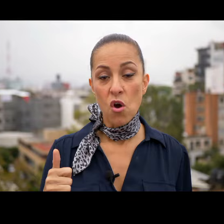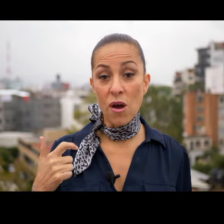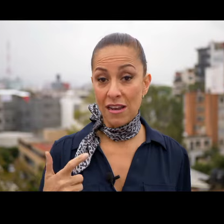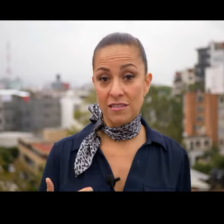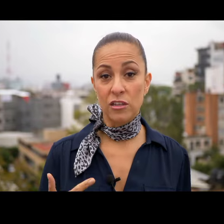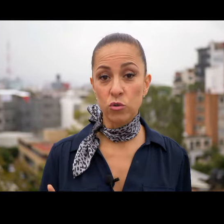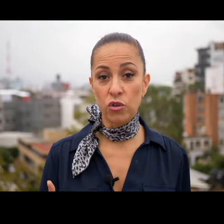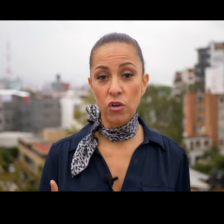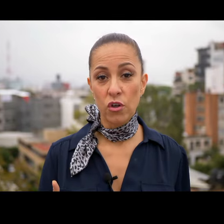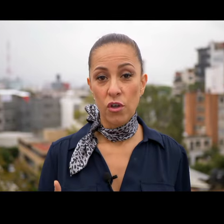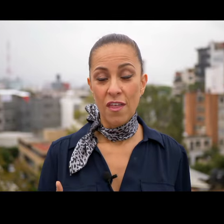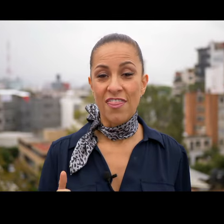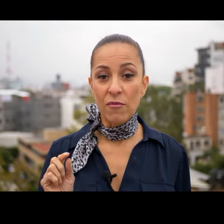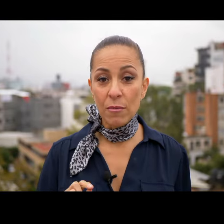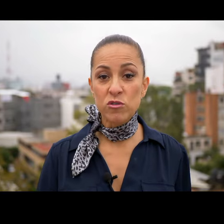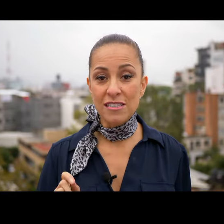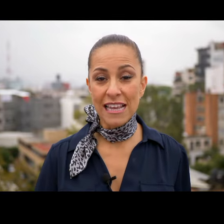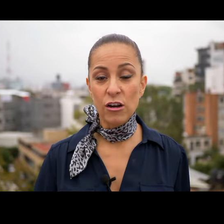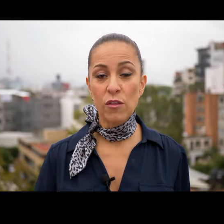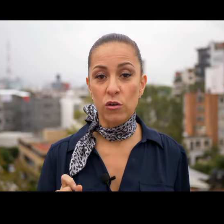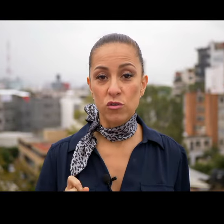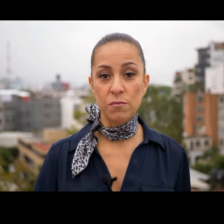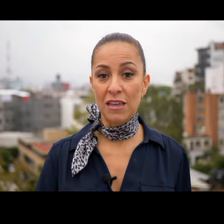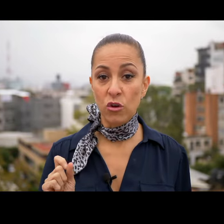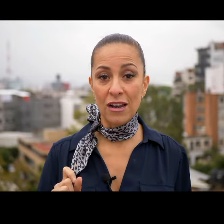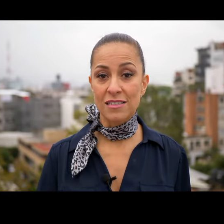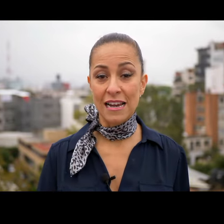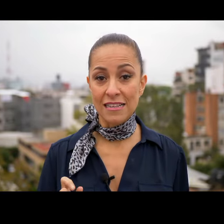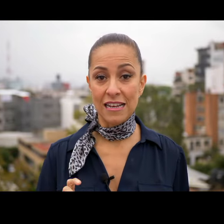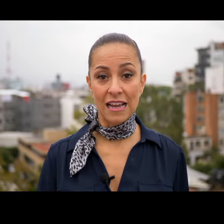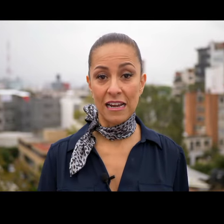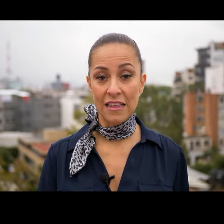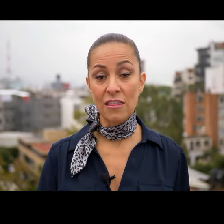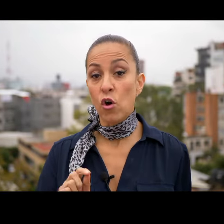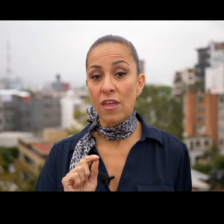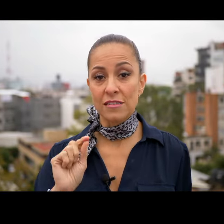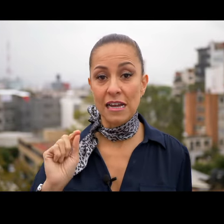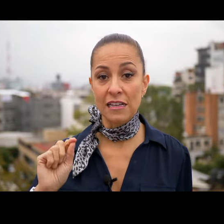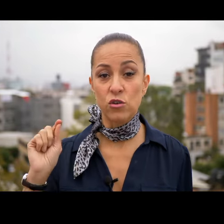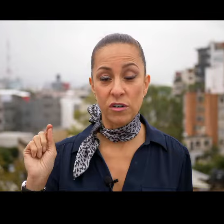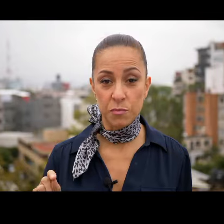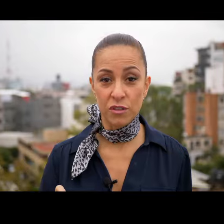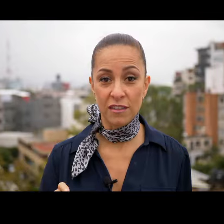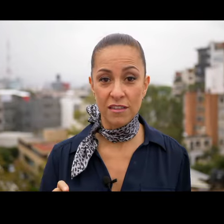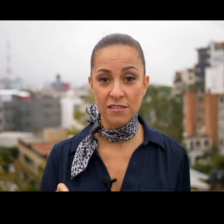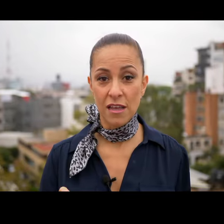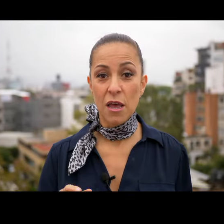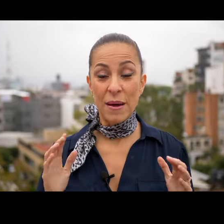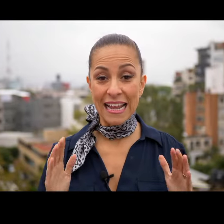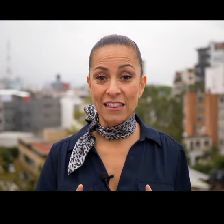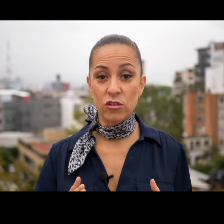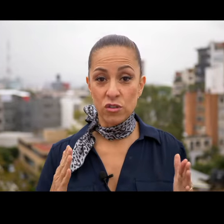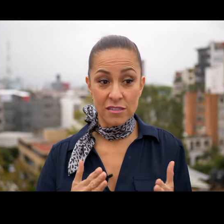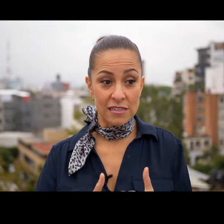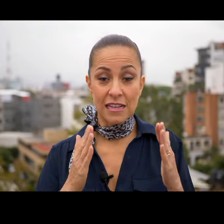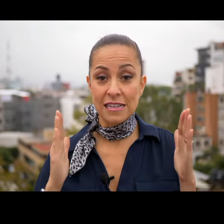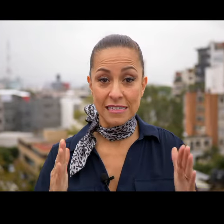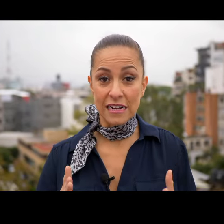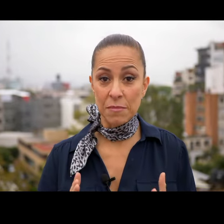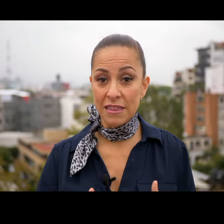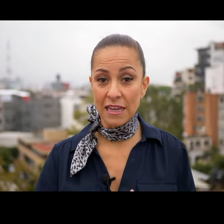colectivos o al estatuto, debemos hacerlo de conocimiento de las áreas de legalidad o de las áreas correspondientes para que